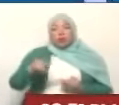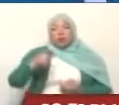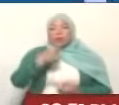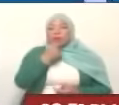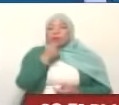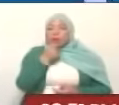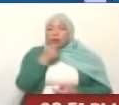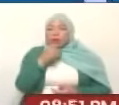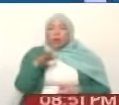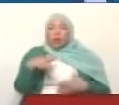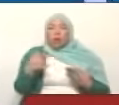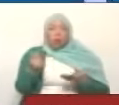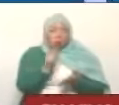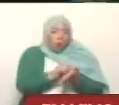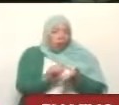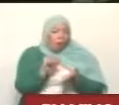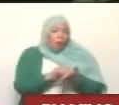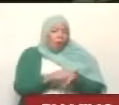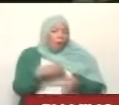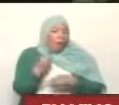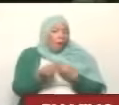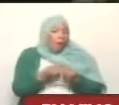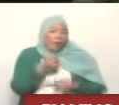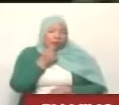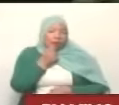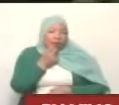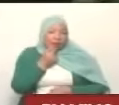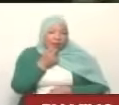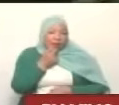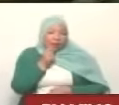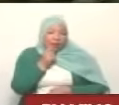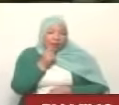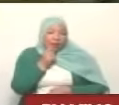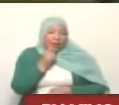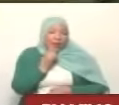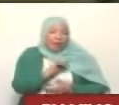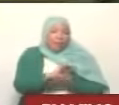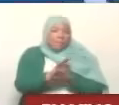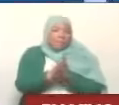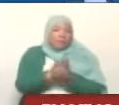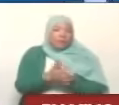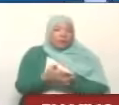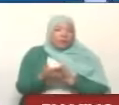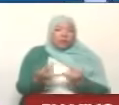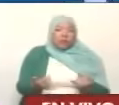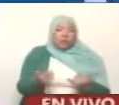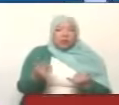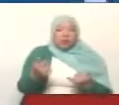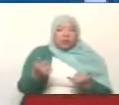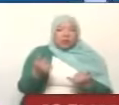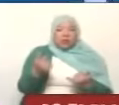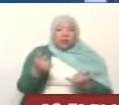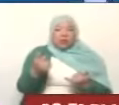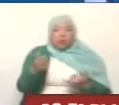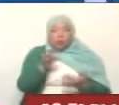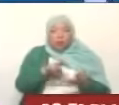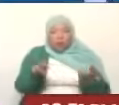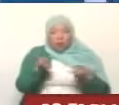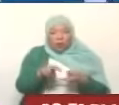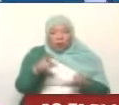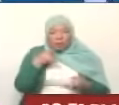inglés. Ve escribiendo ahí. Biden, ya basta ya. Levanta las sanciones. Averígüame ahí, me lo